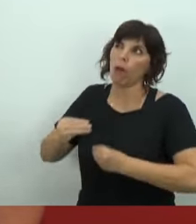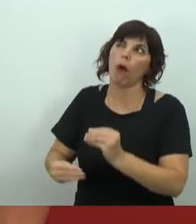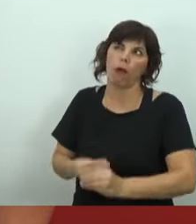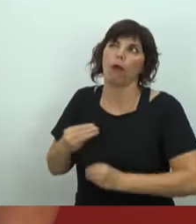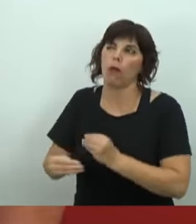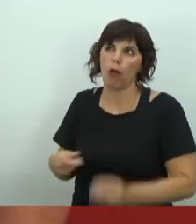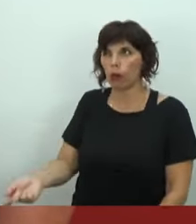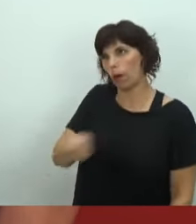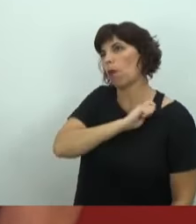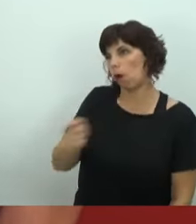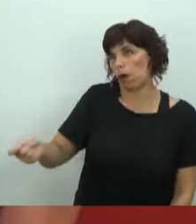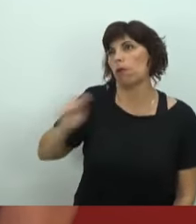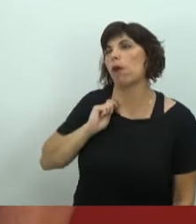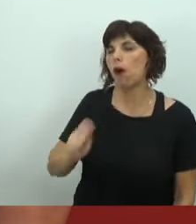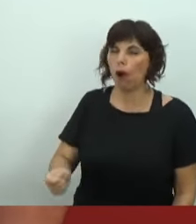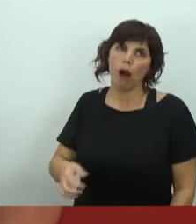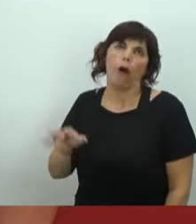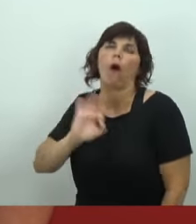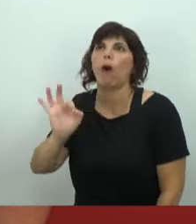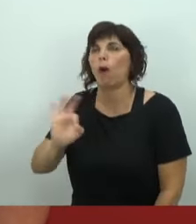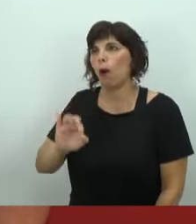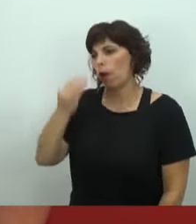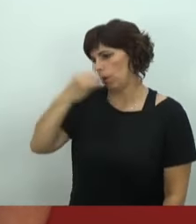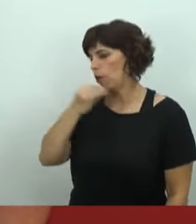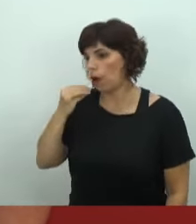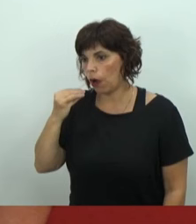vuelta, y voy a ayunar, y